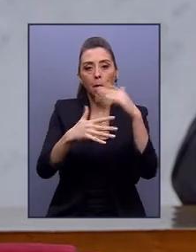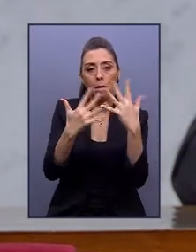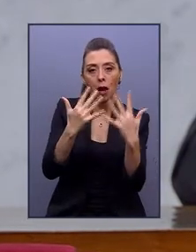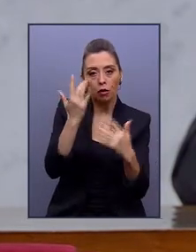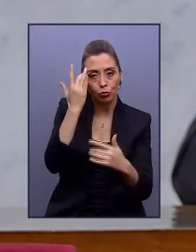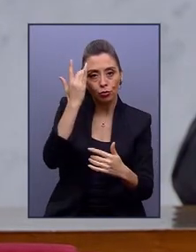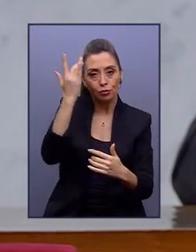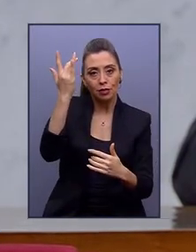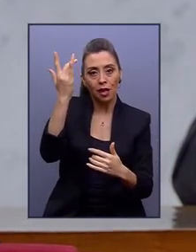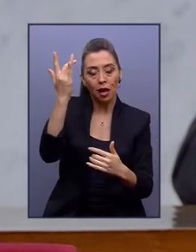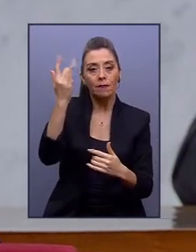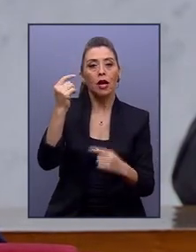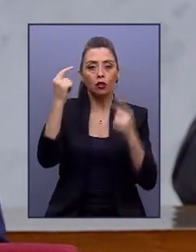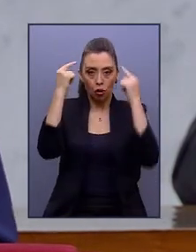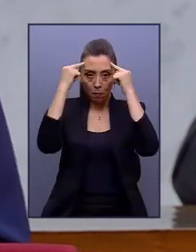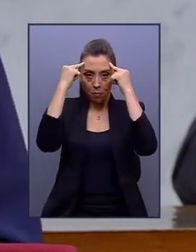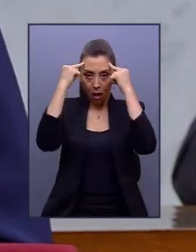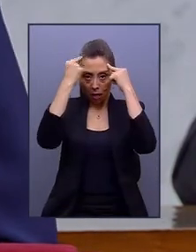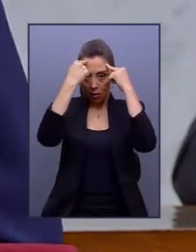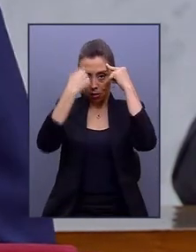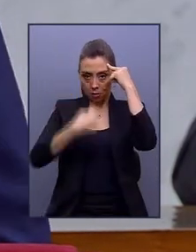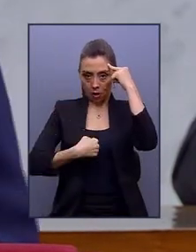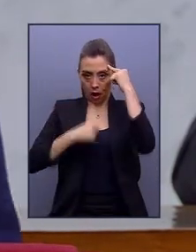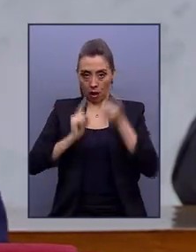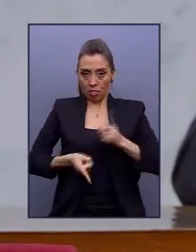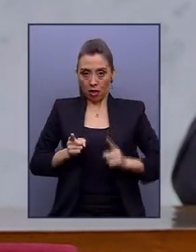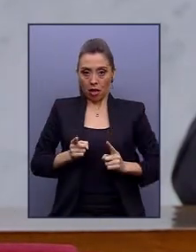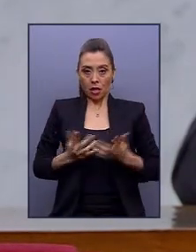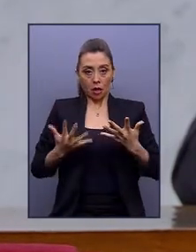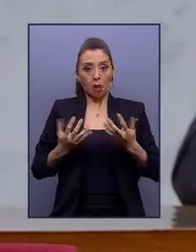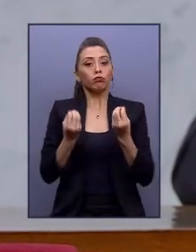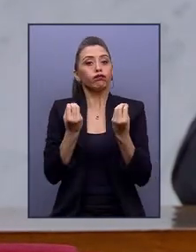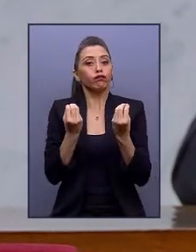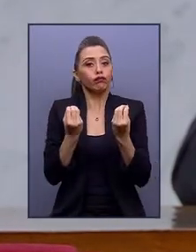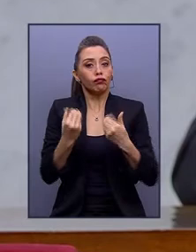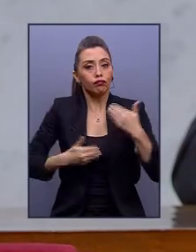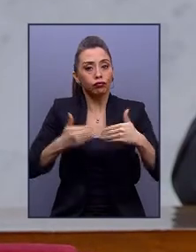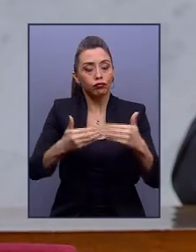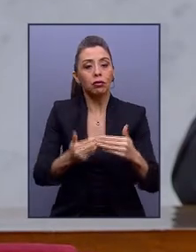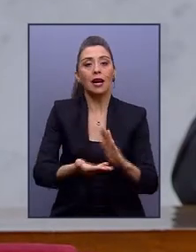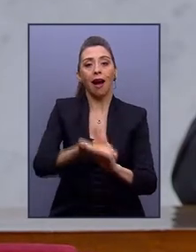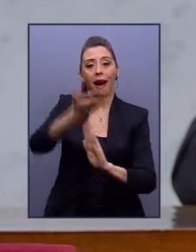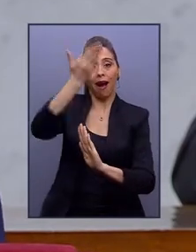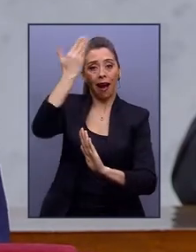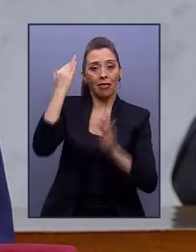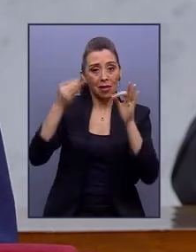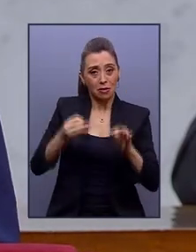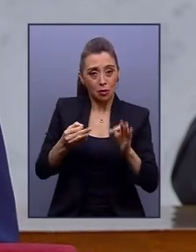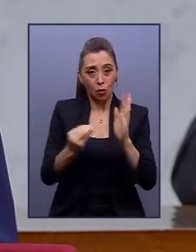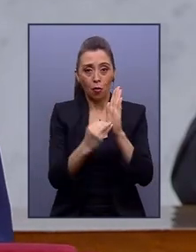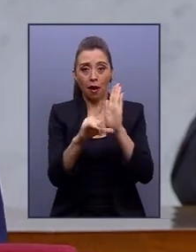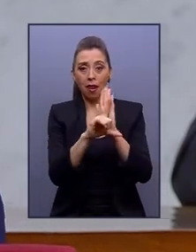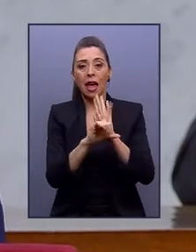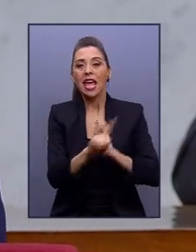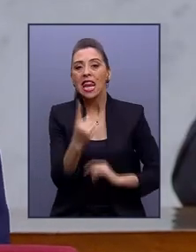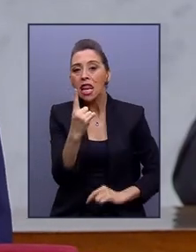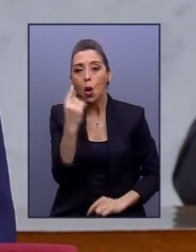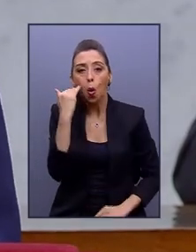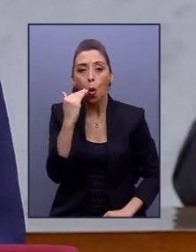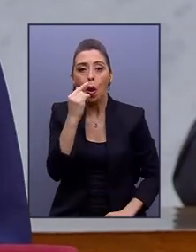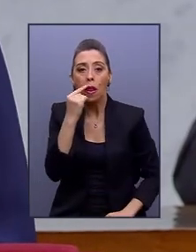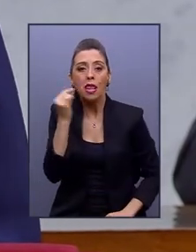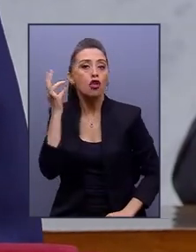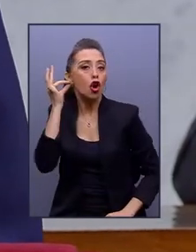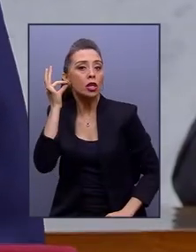son dirigidas por una cabeza que piensa. Si entonces el gran desafío fue asegurar que ningún niño o niña quedara sin ir a la